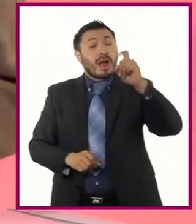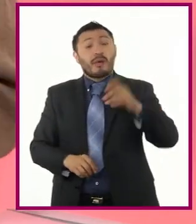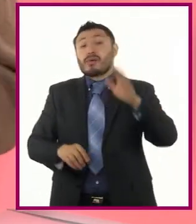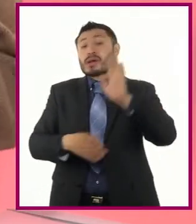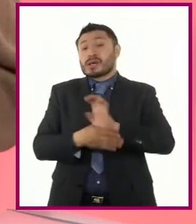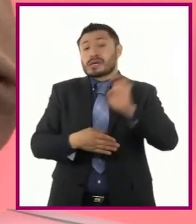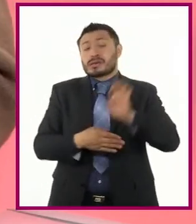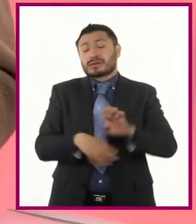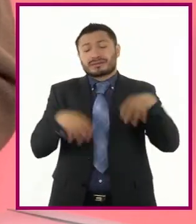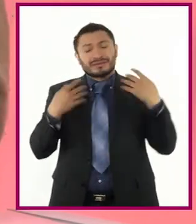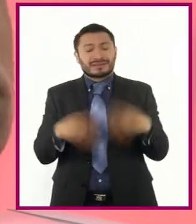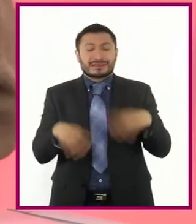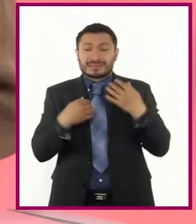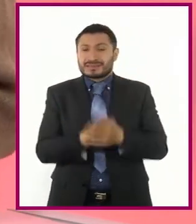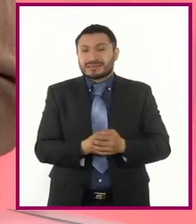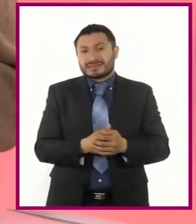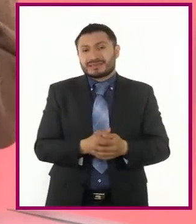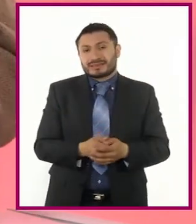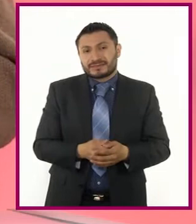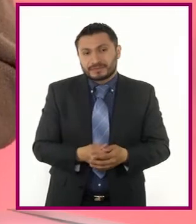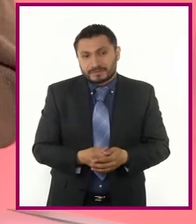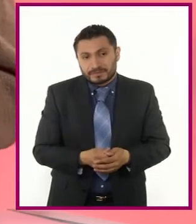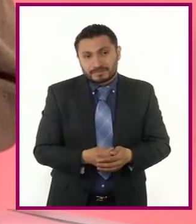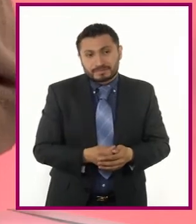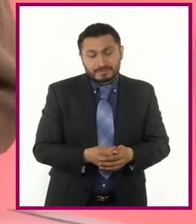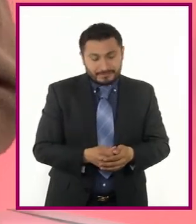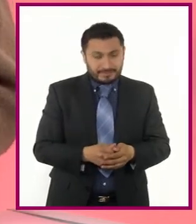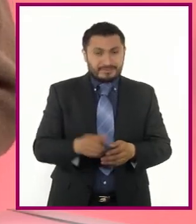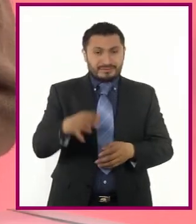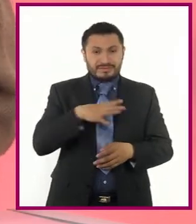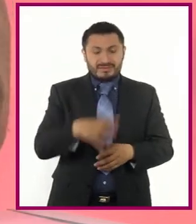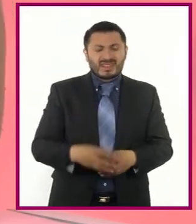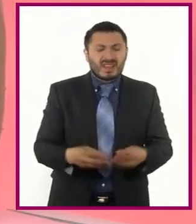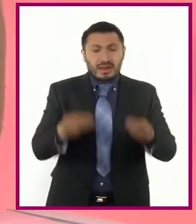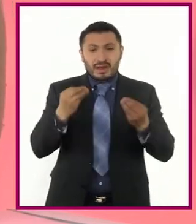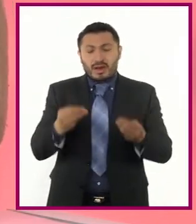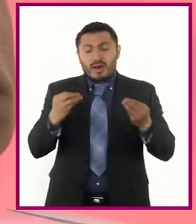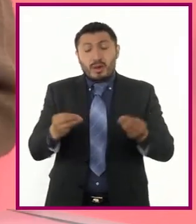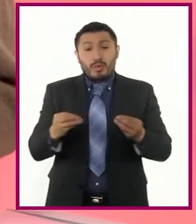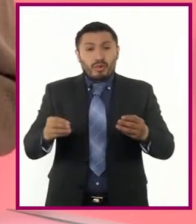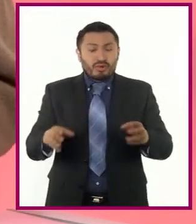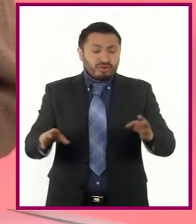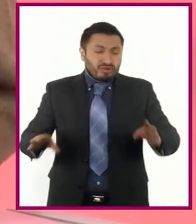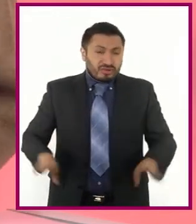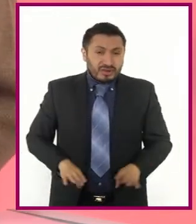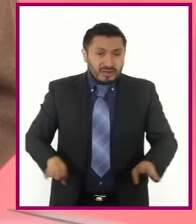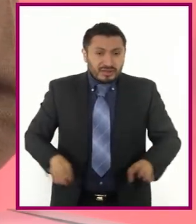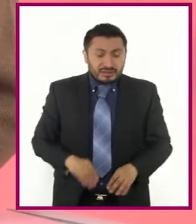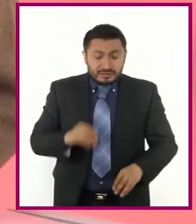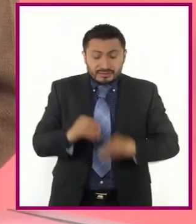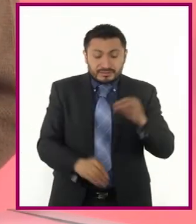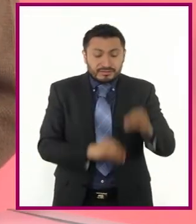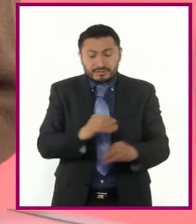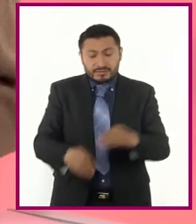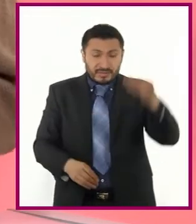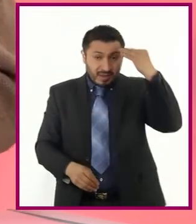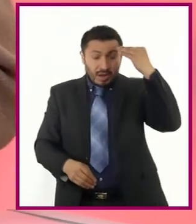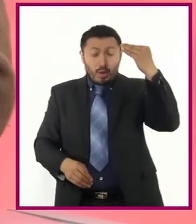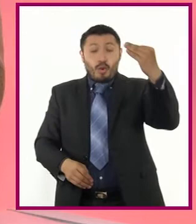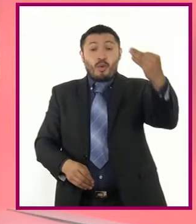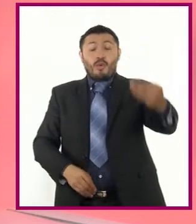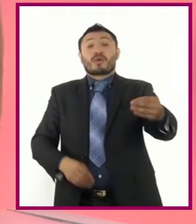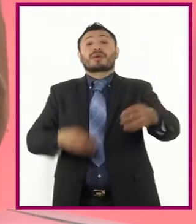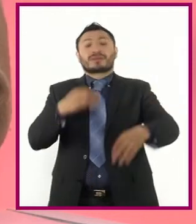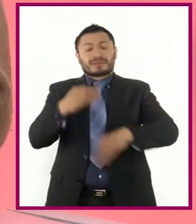Entonces, y además de que tenemos una amplia variedad de compuestos que se han fabricado a través del tiempo y cómo